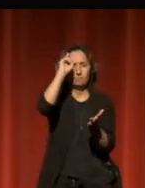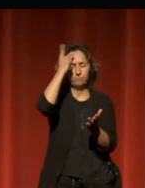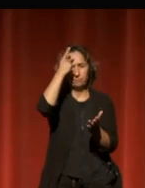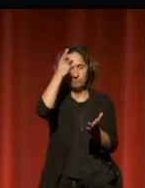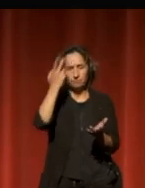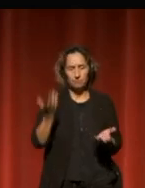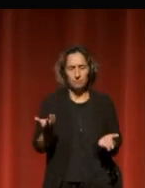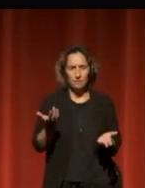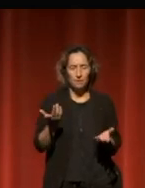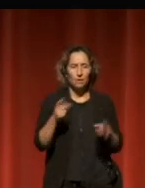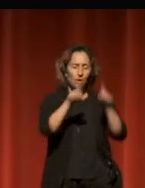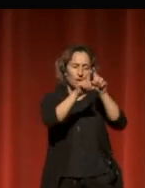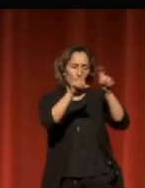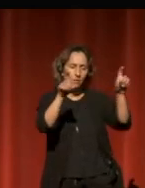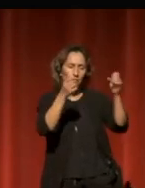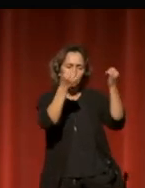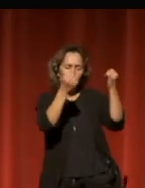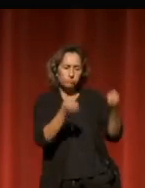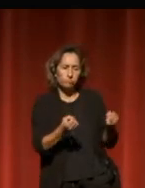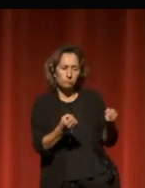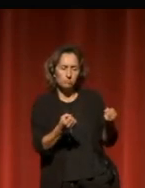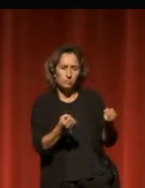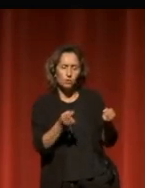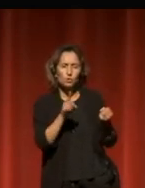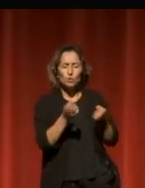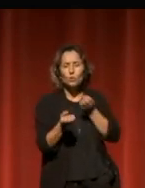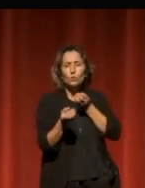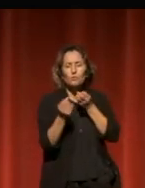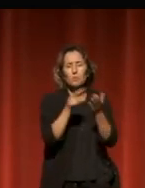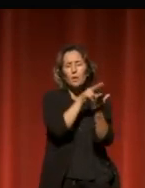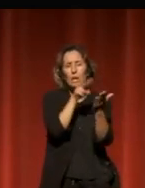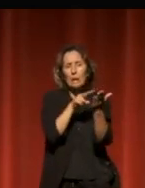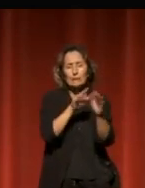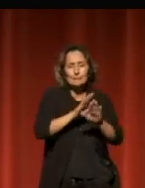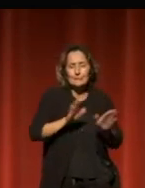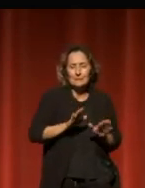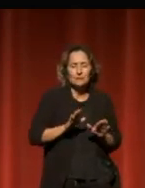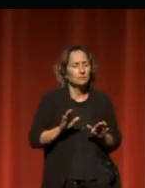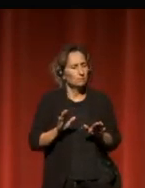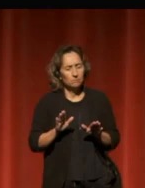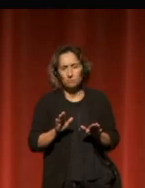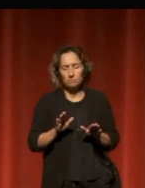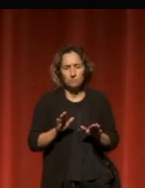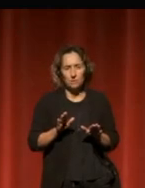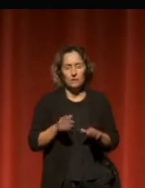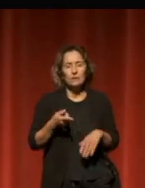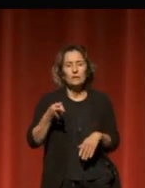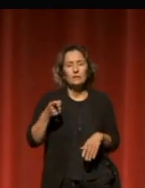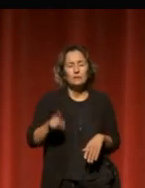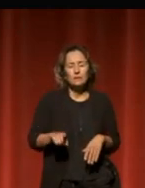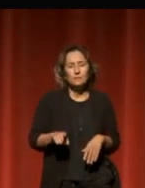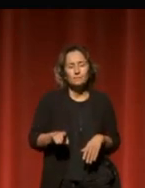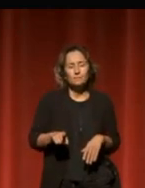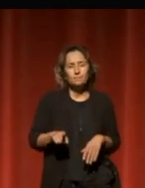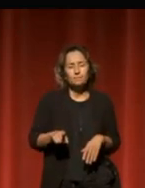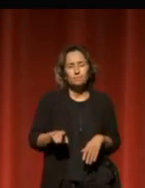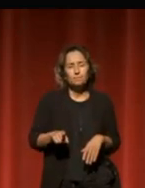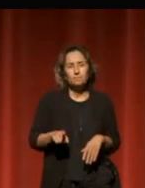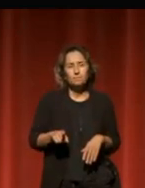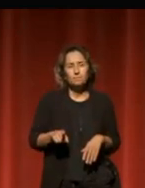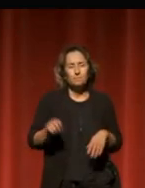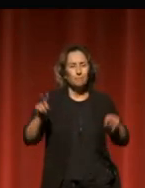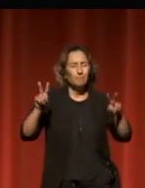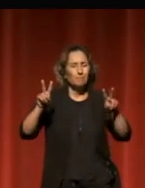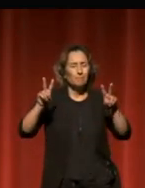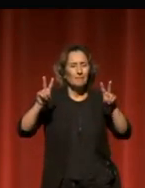no es una institución que está centrada en la información y la lectura, sino que son muchas las, los